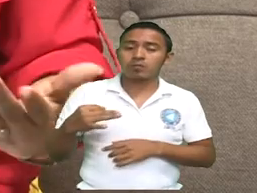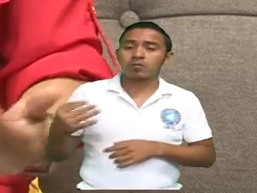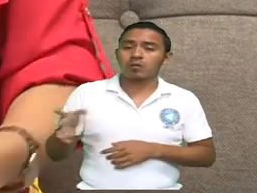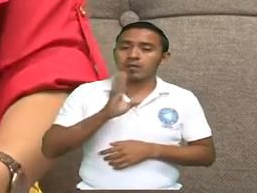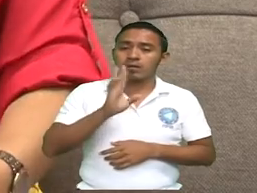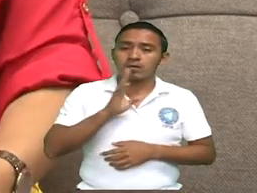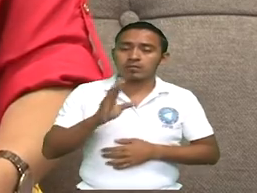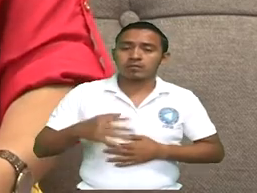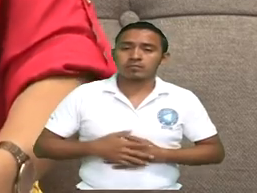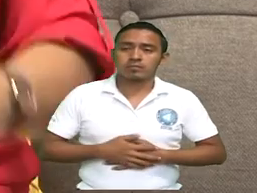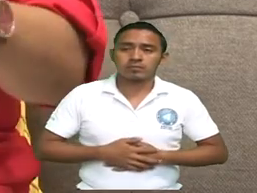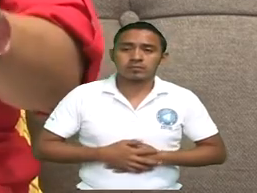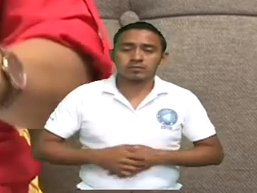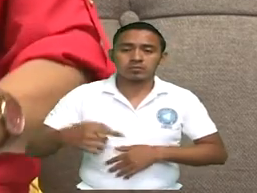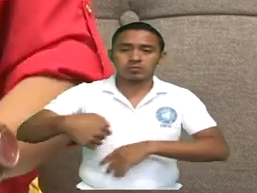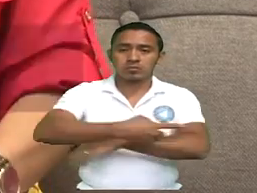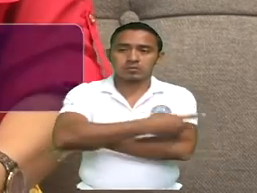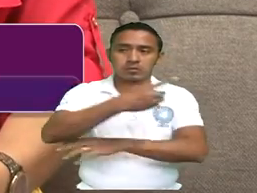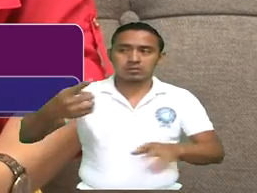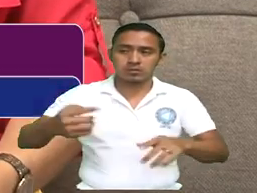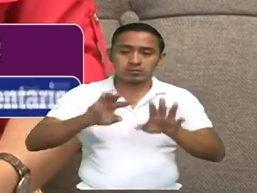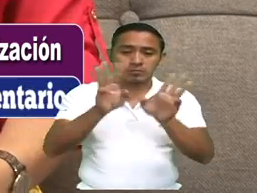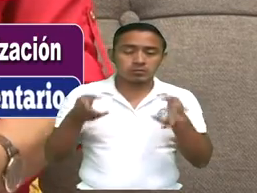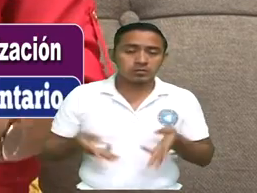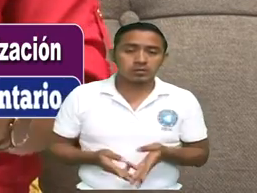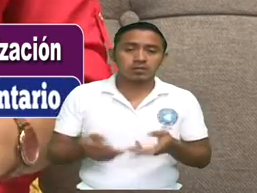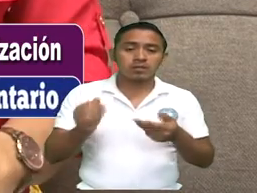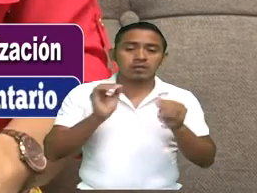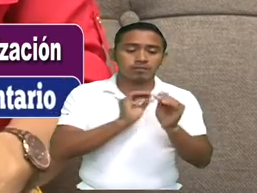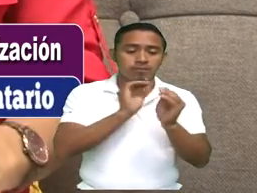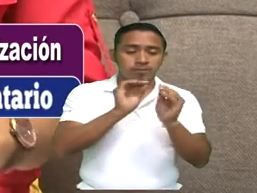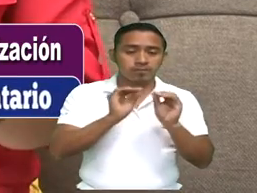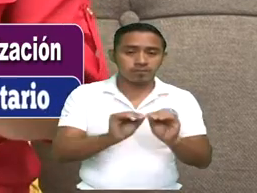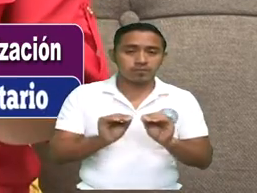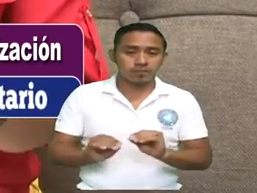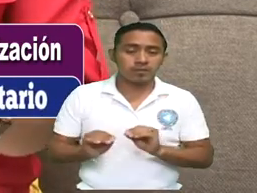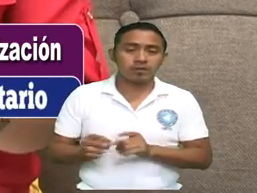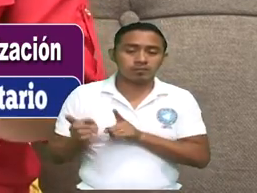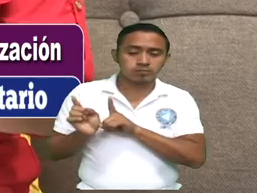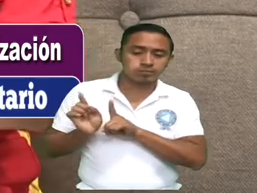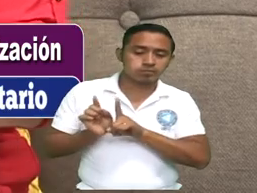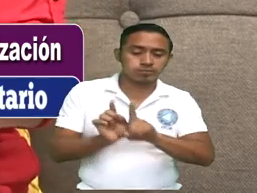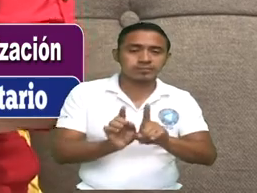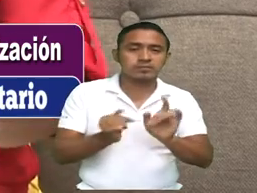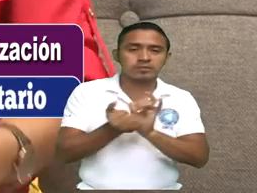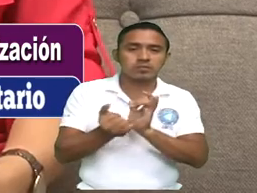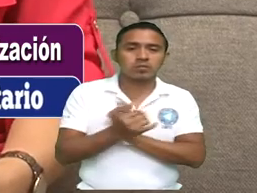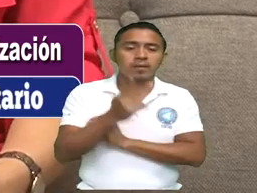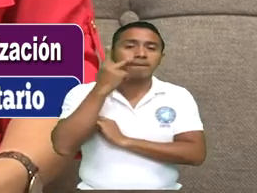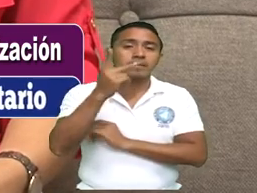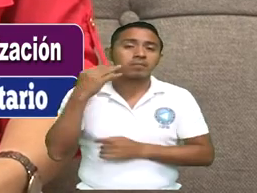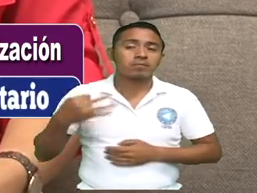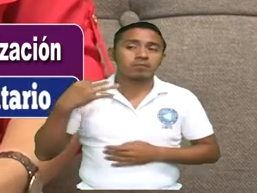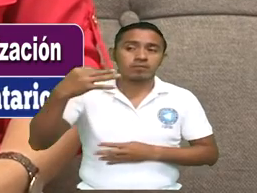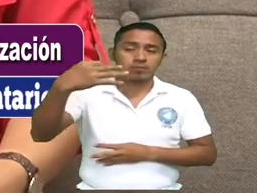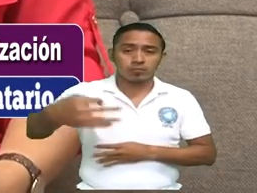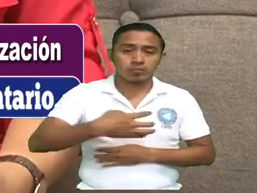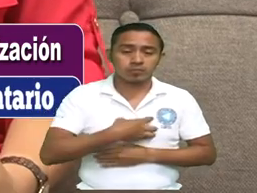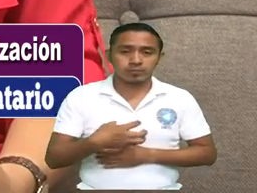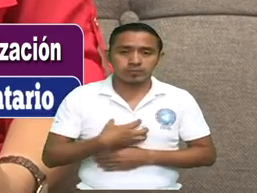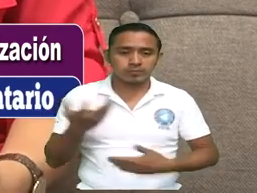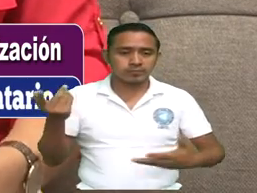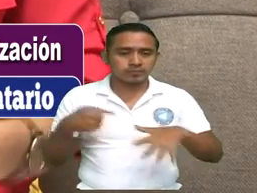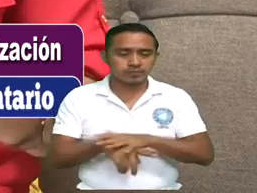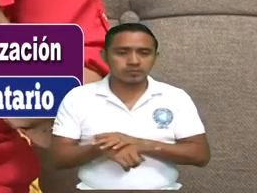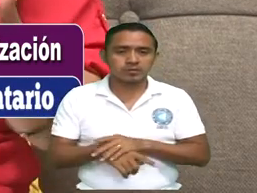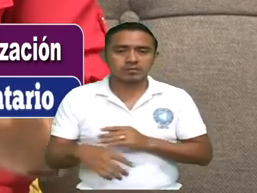del Día Mundial de la Alfabetización, es que nosotros vamos al lado, te decía, con una visión de futuro. Ese es uno de nuestros